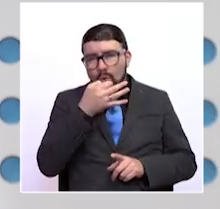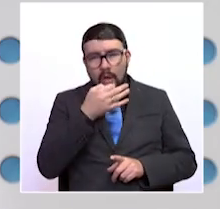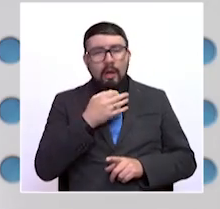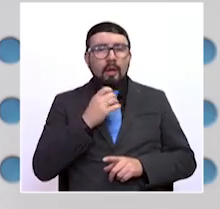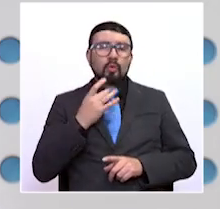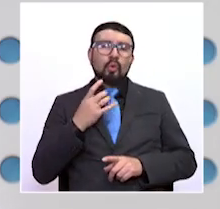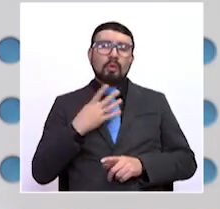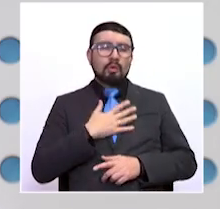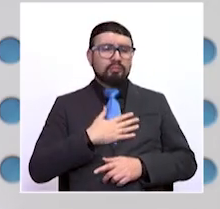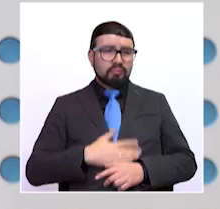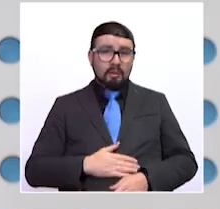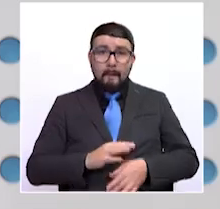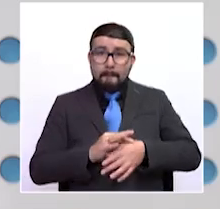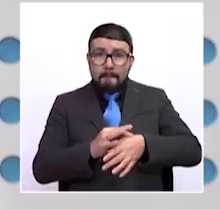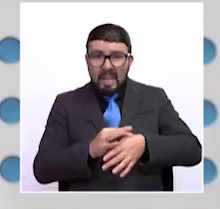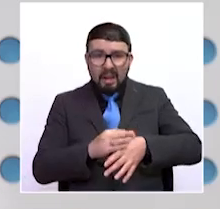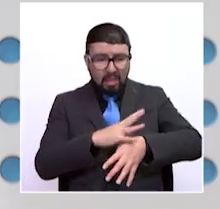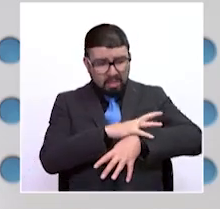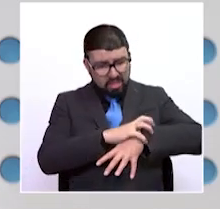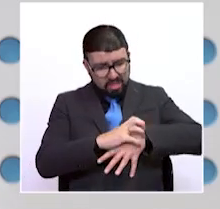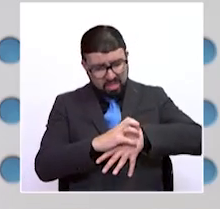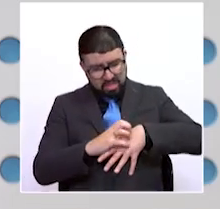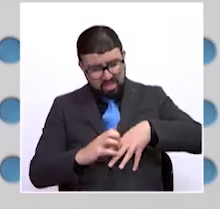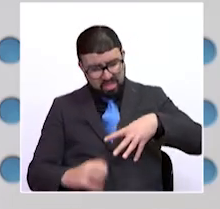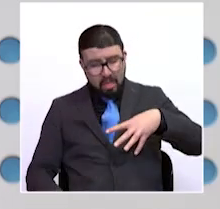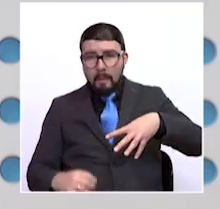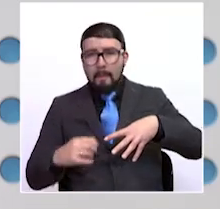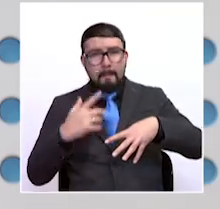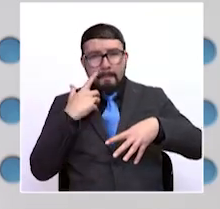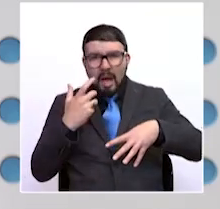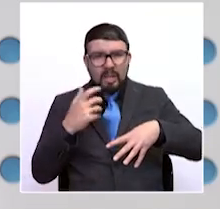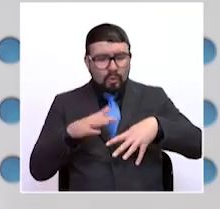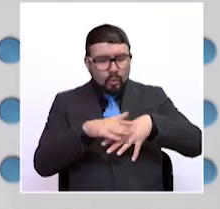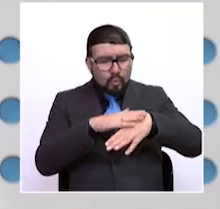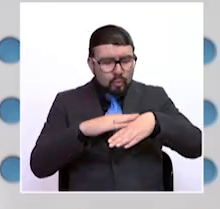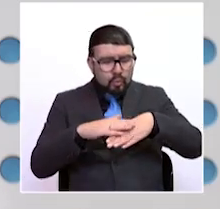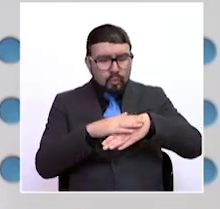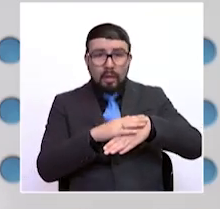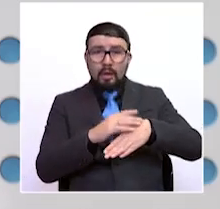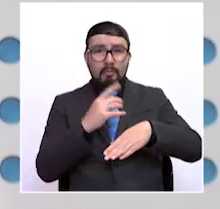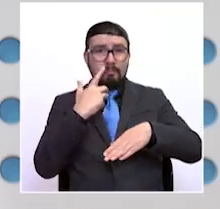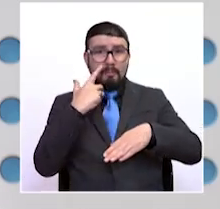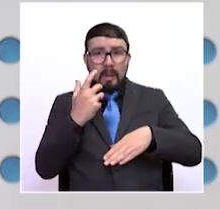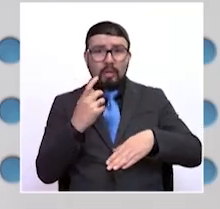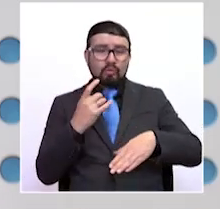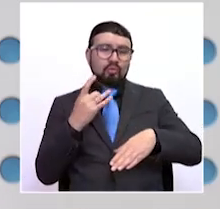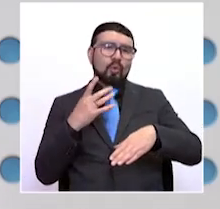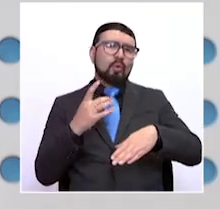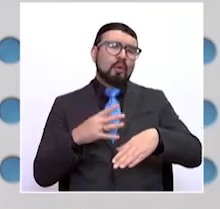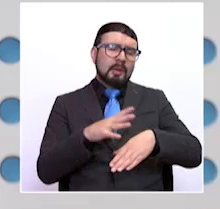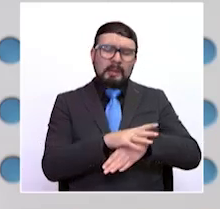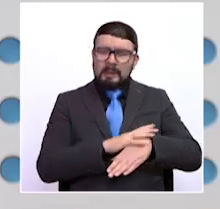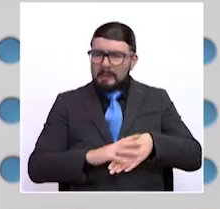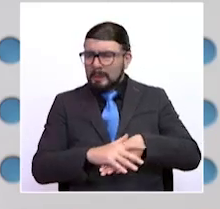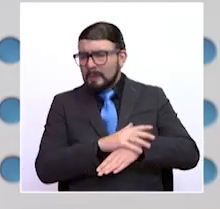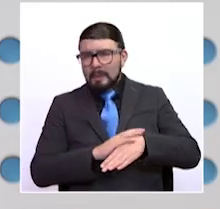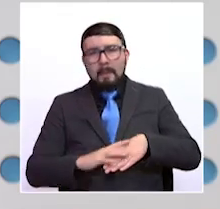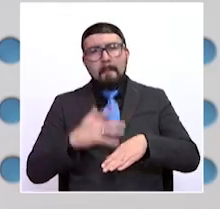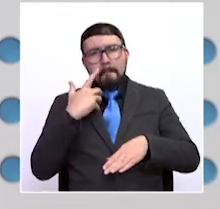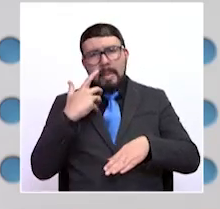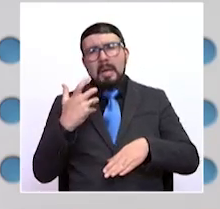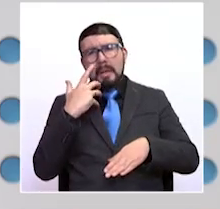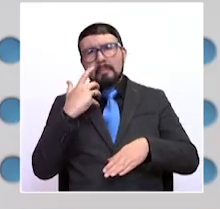se pierde la piel, sobre todo mientras más superficial es, más doloroso es el cuadro que tiene el